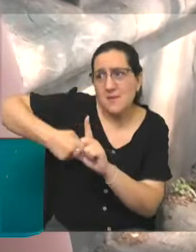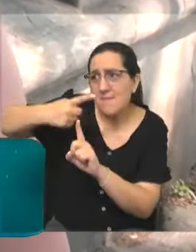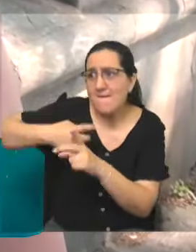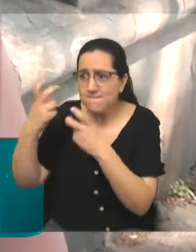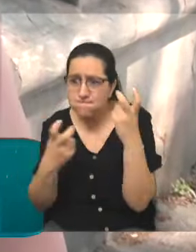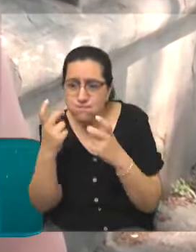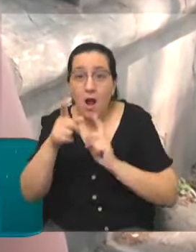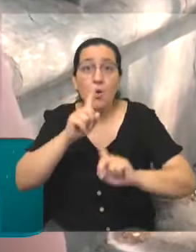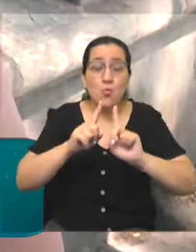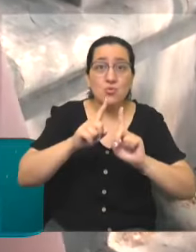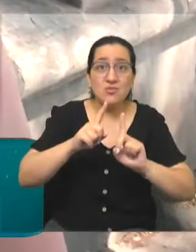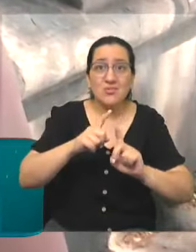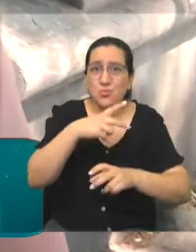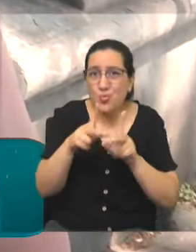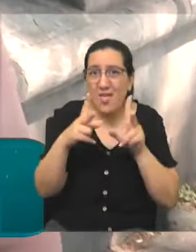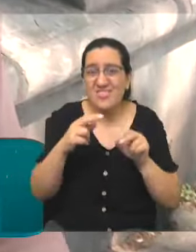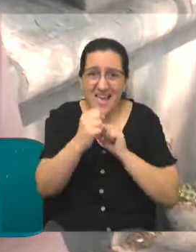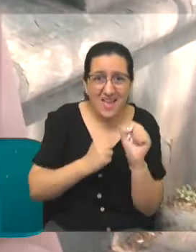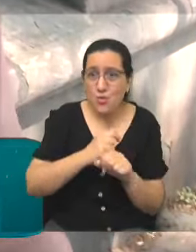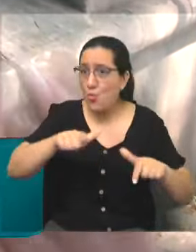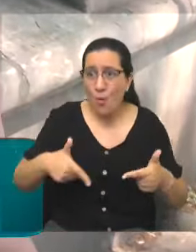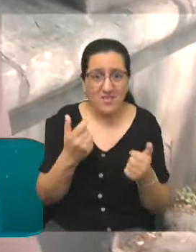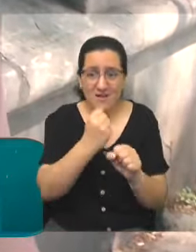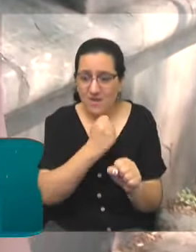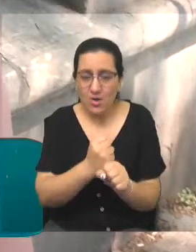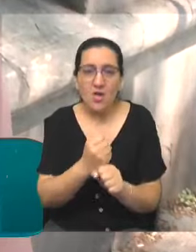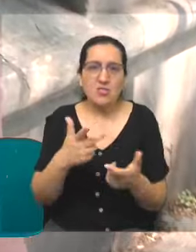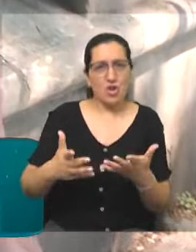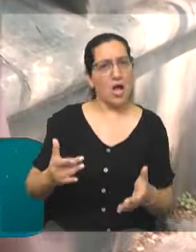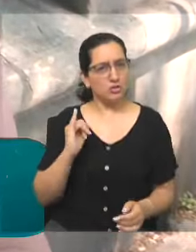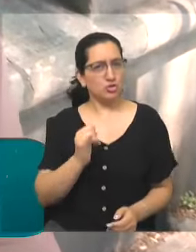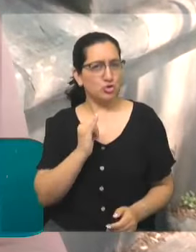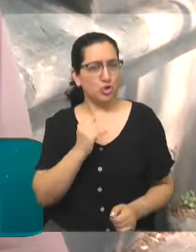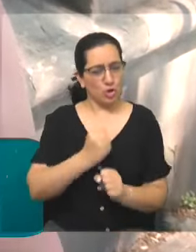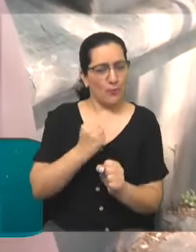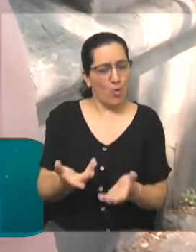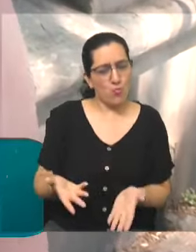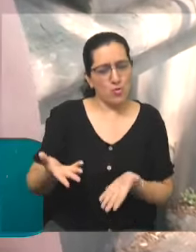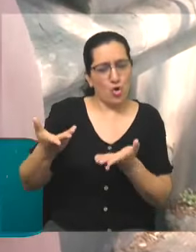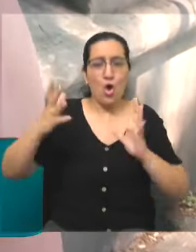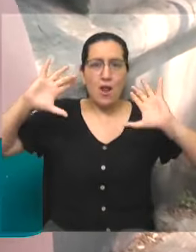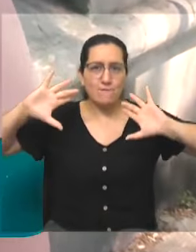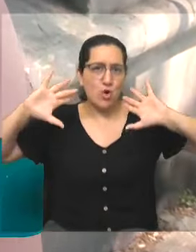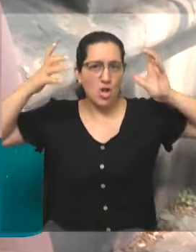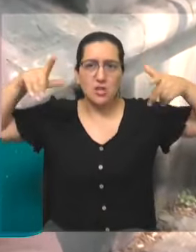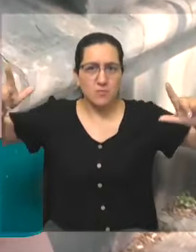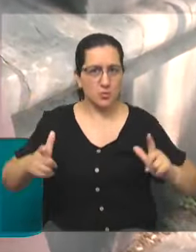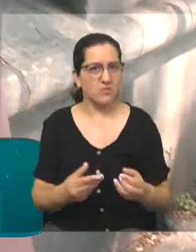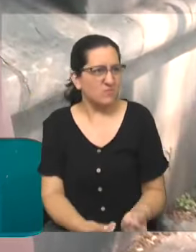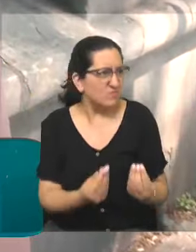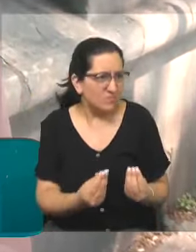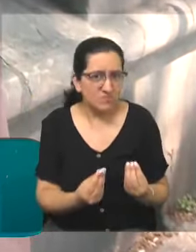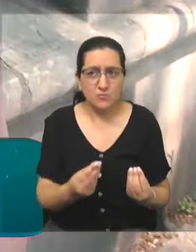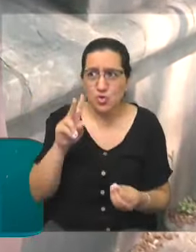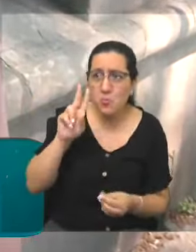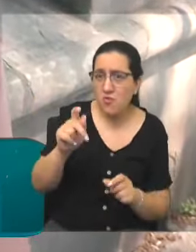hasta algunos años que no tienen trabajo. Y dicen que el trabajo aumentó, que la violencia disminuyó. Yo qué sé, yo